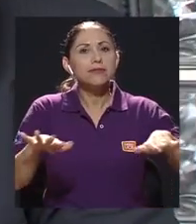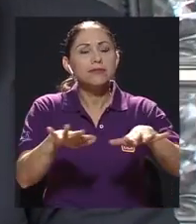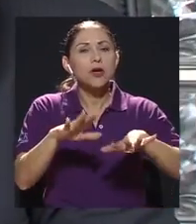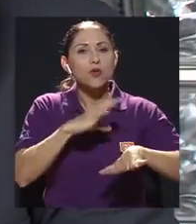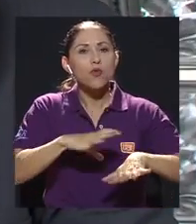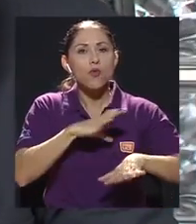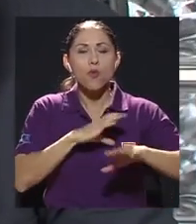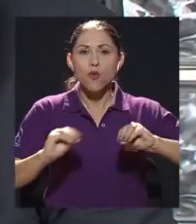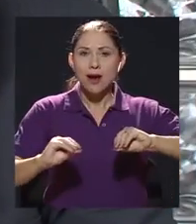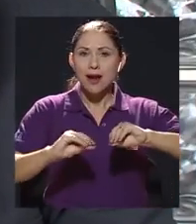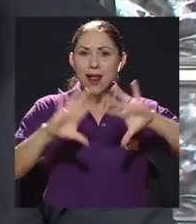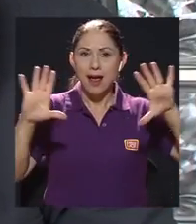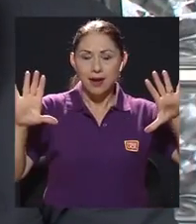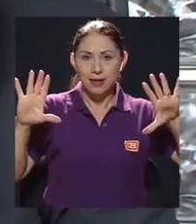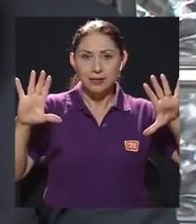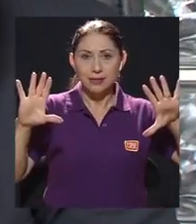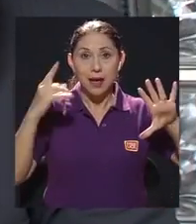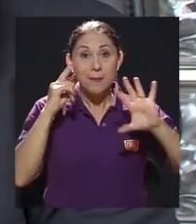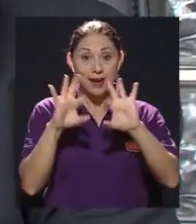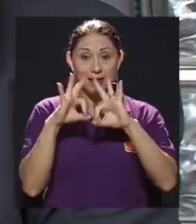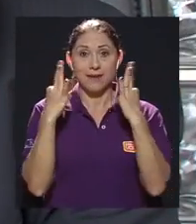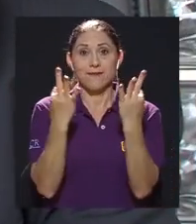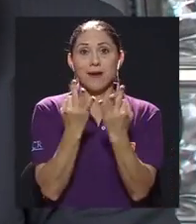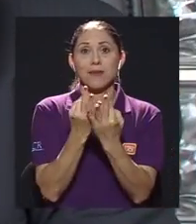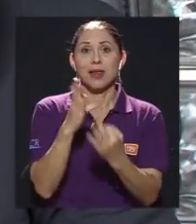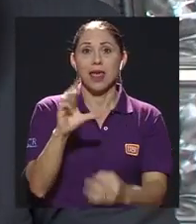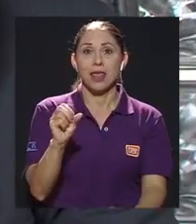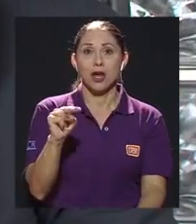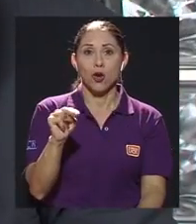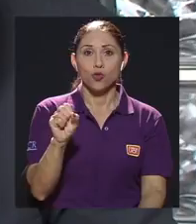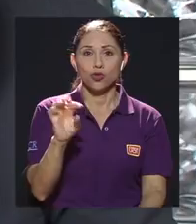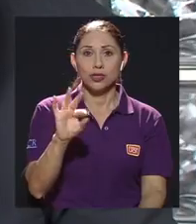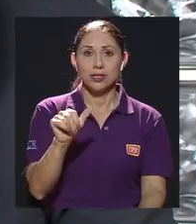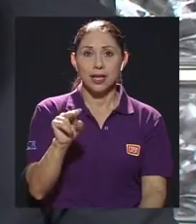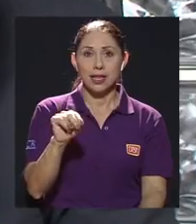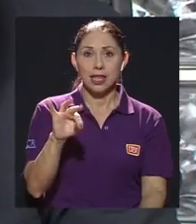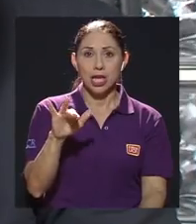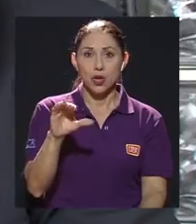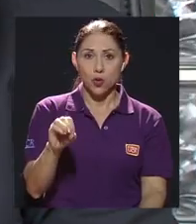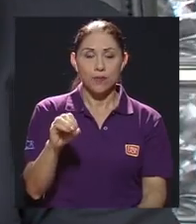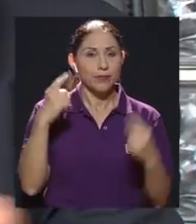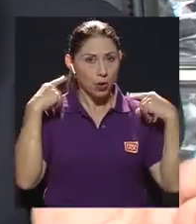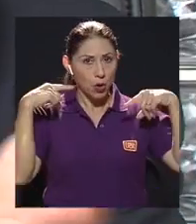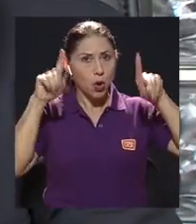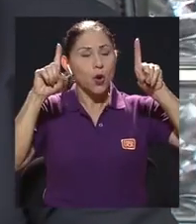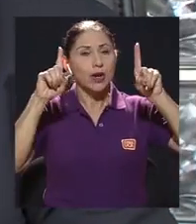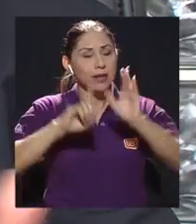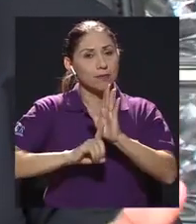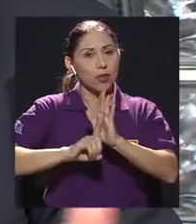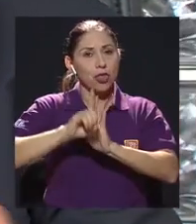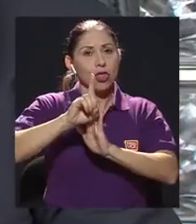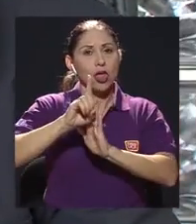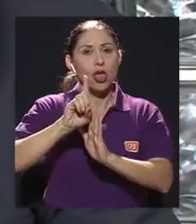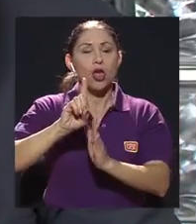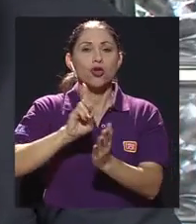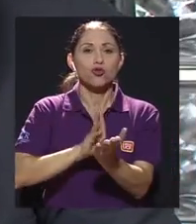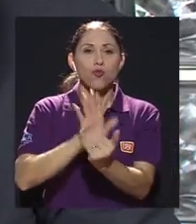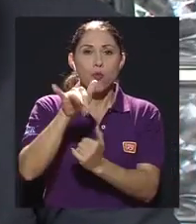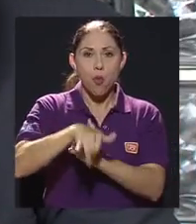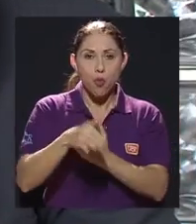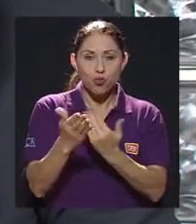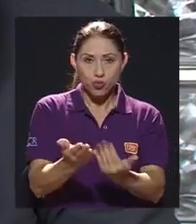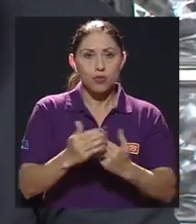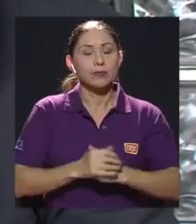claras para que la familia de Constantino logre efectivamente desarrollar su proyecto, y